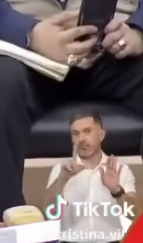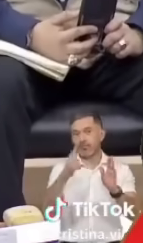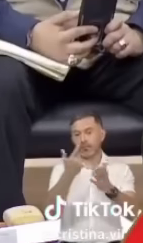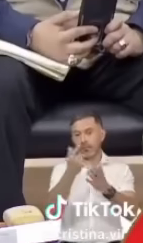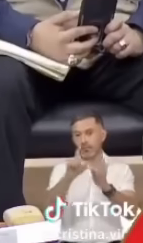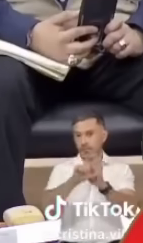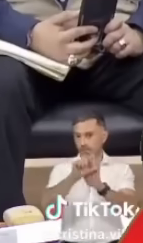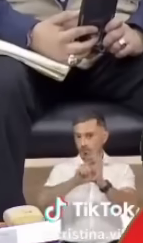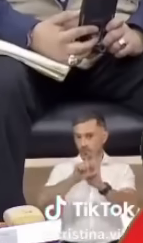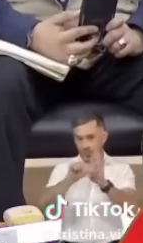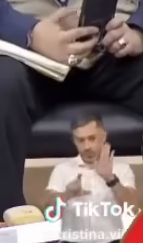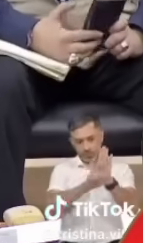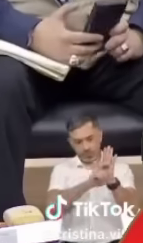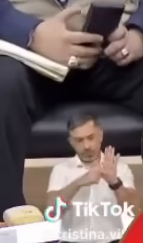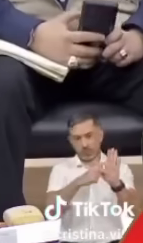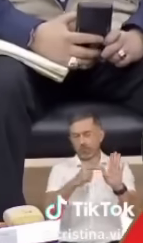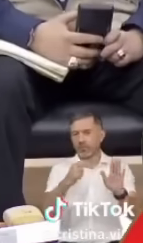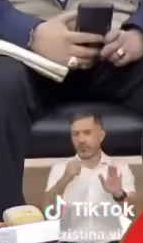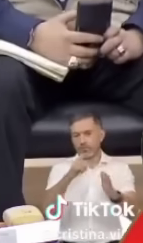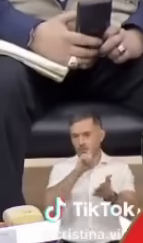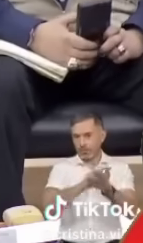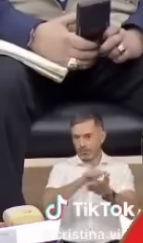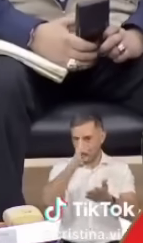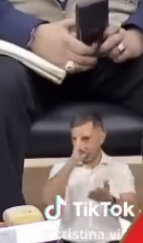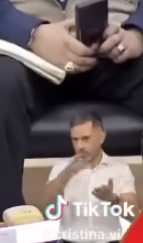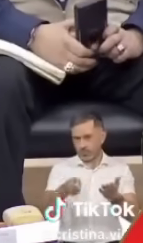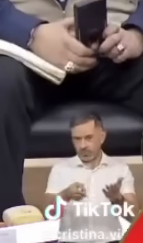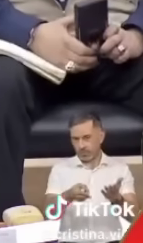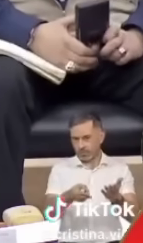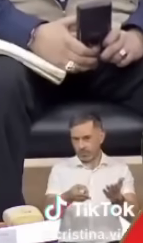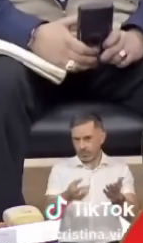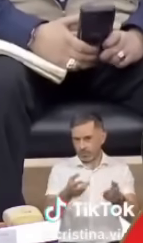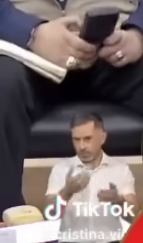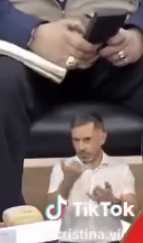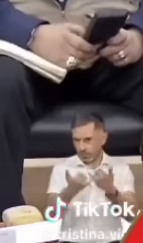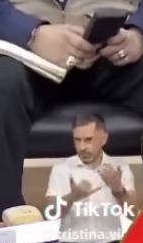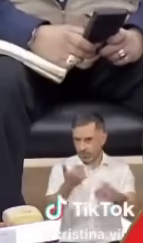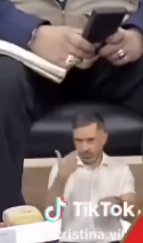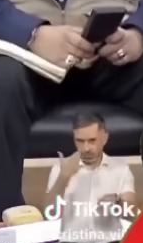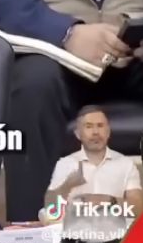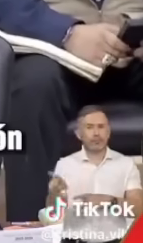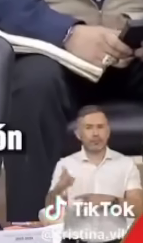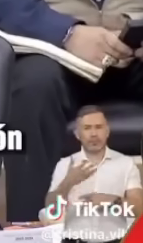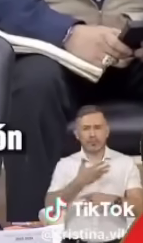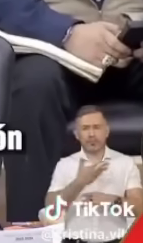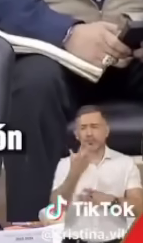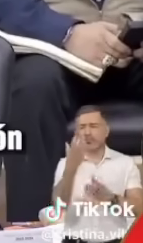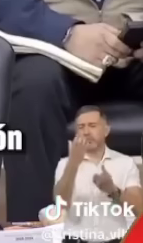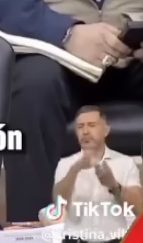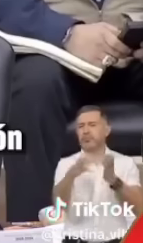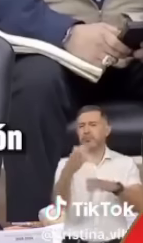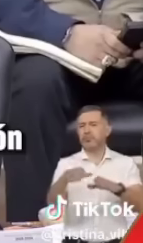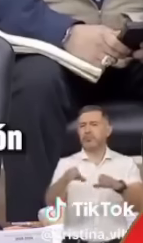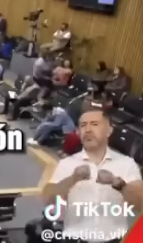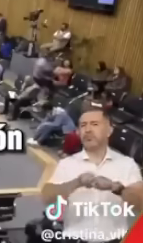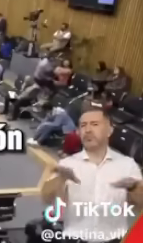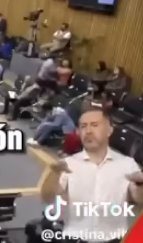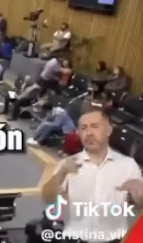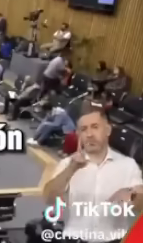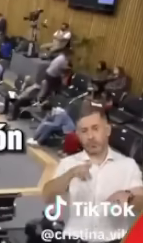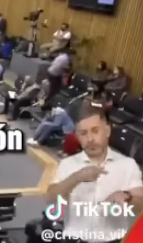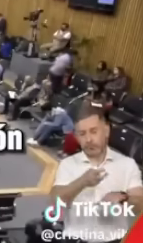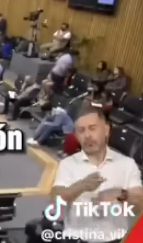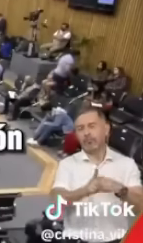irresponsablemente porque quien ve esto piensa que in está haciendo esta propaganda está suplantando